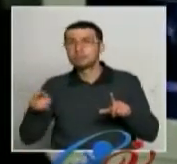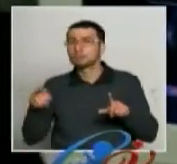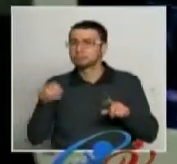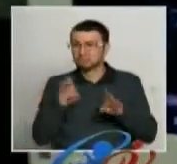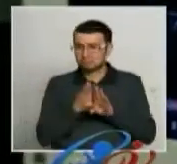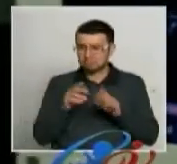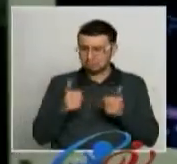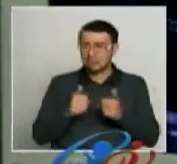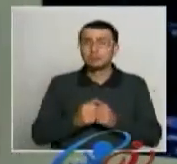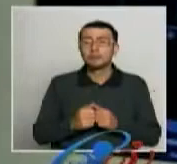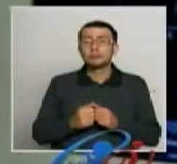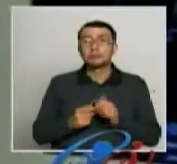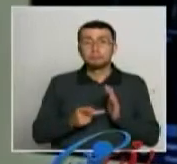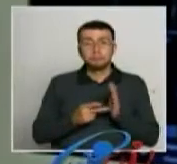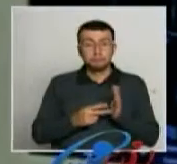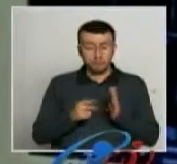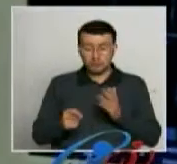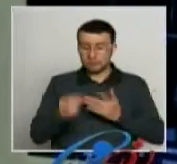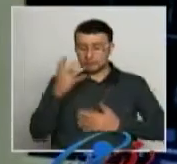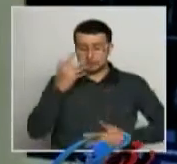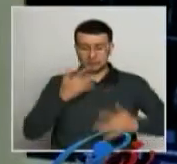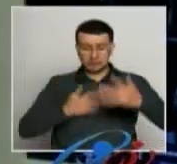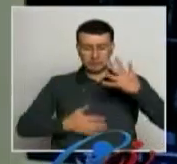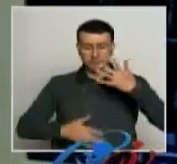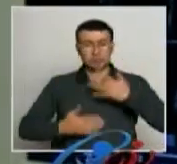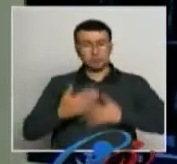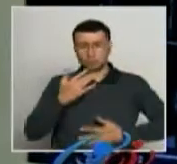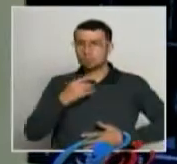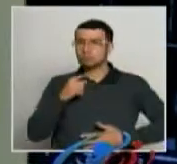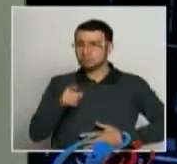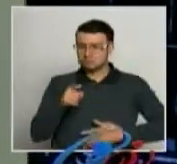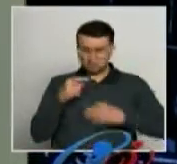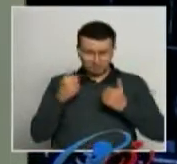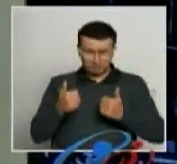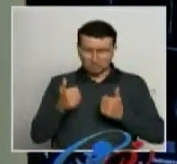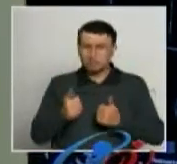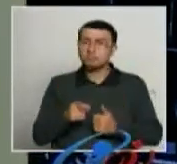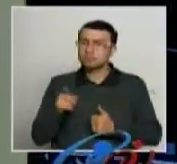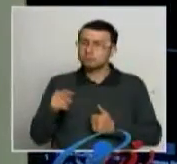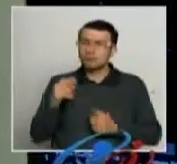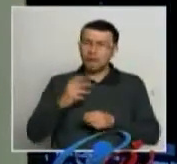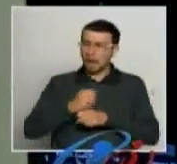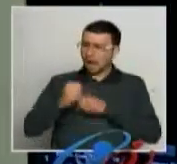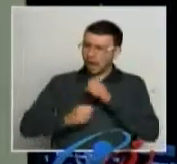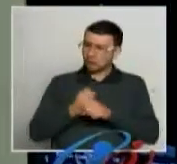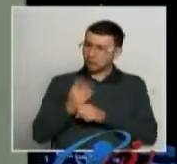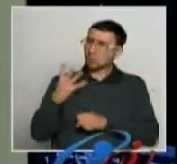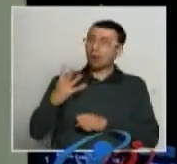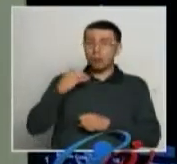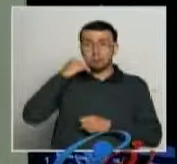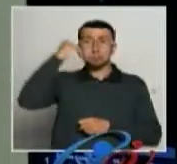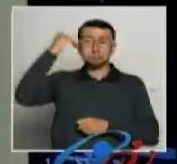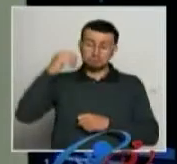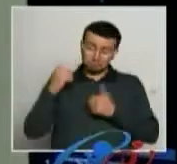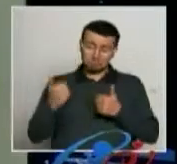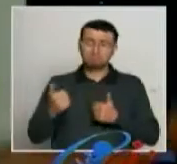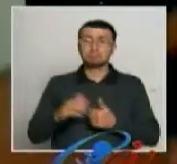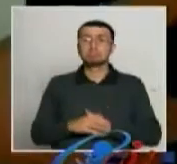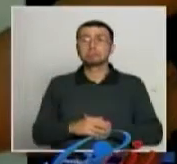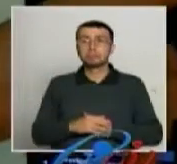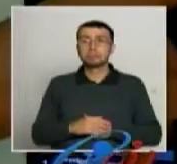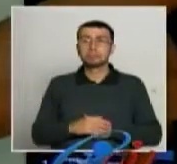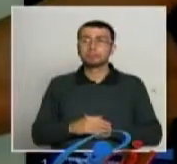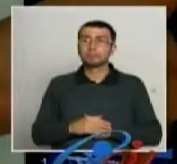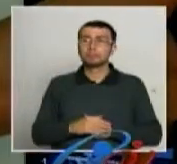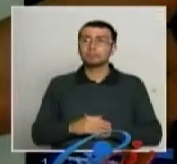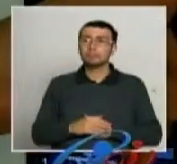sea que quiere decir que una circulación arterial muy buena para la edad de esta paciente. Y al